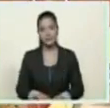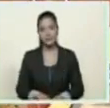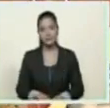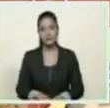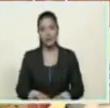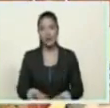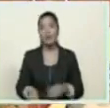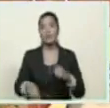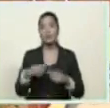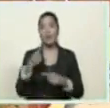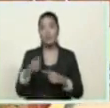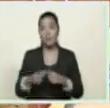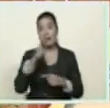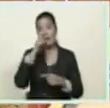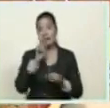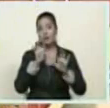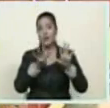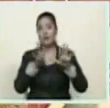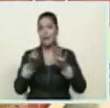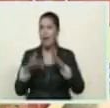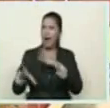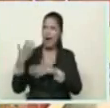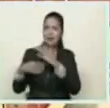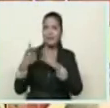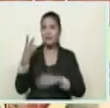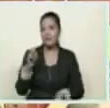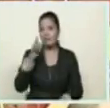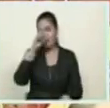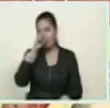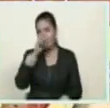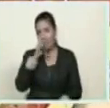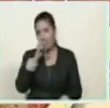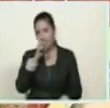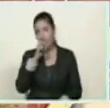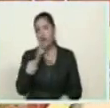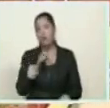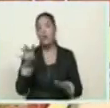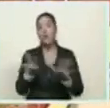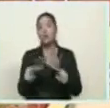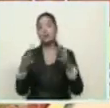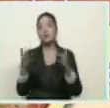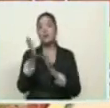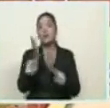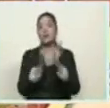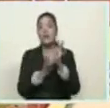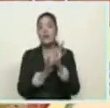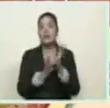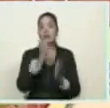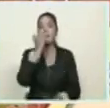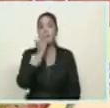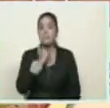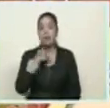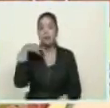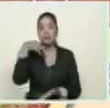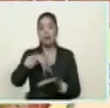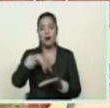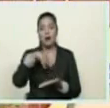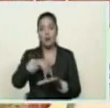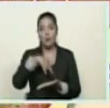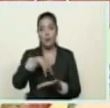y en el año 97 hace 20 años un 19 de abril en valencia estado